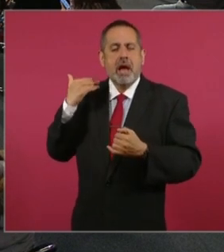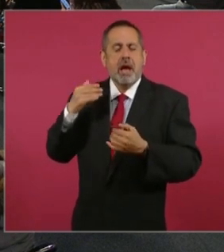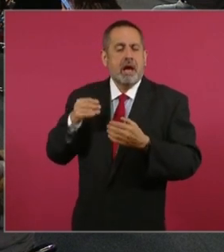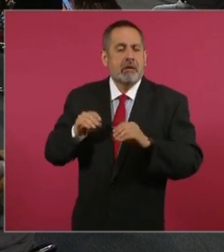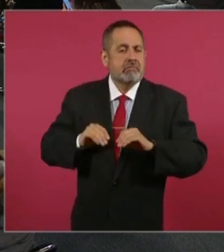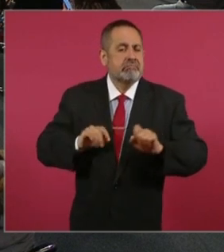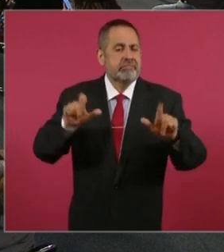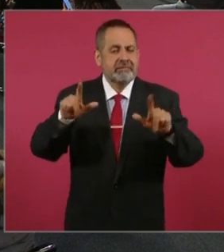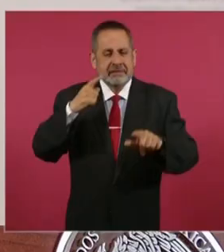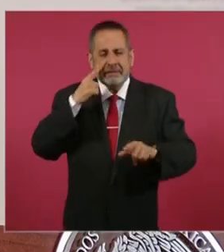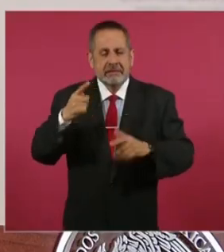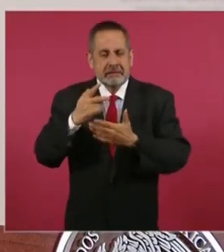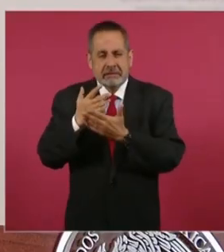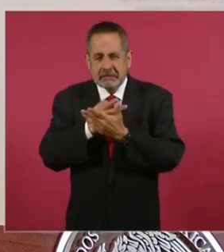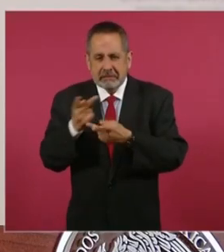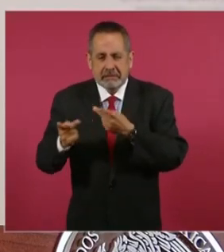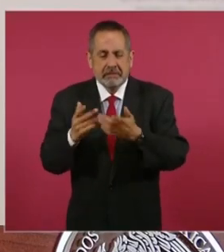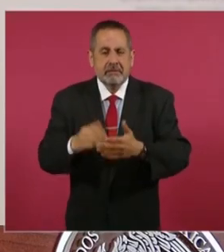¿sí?